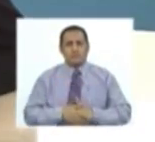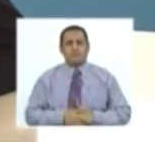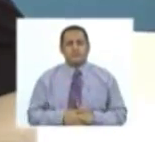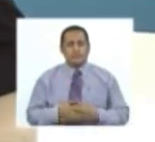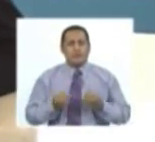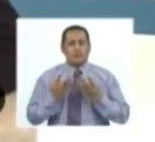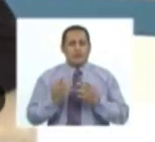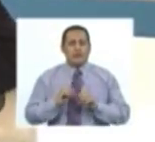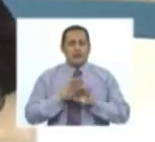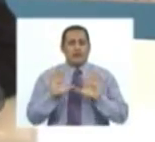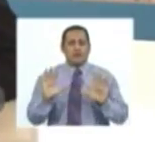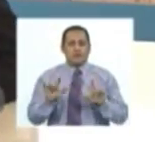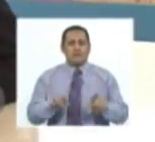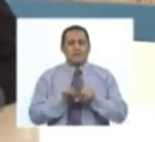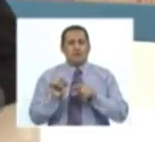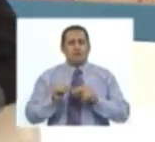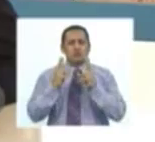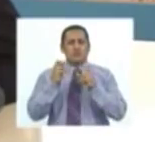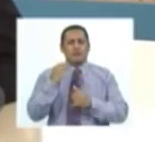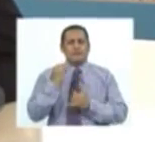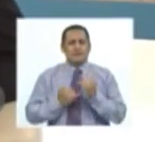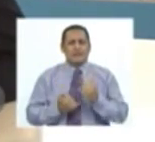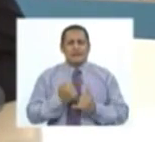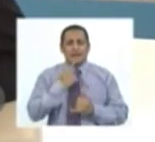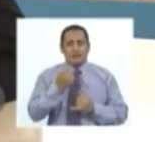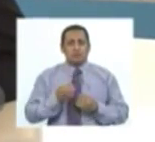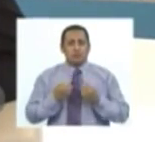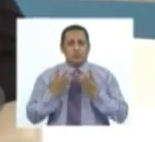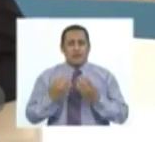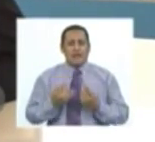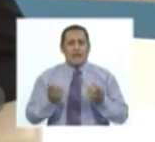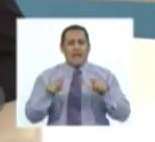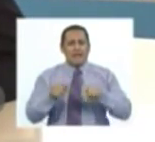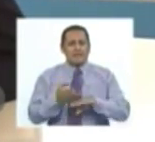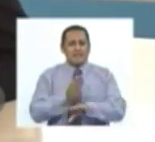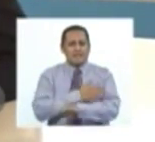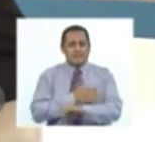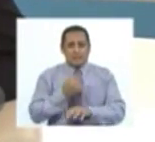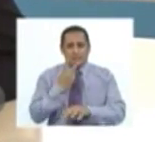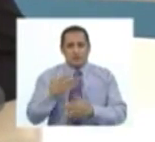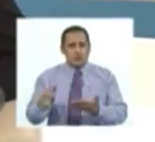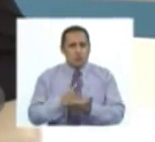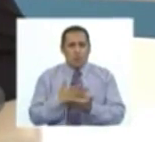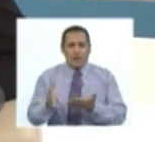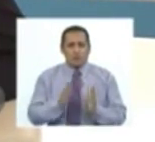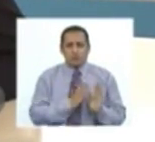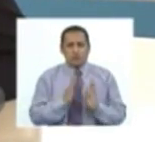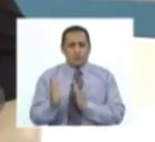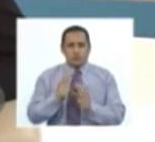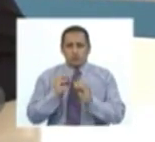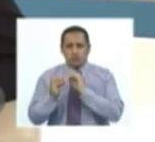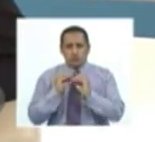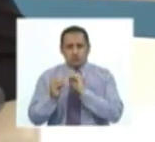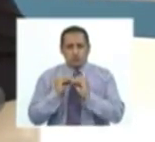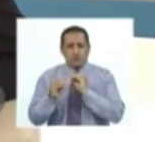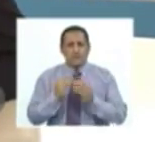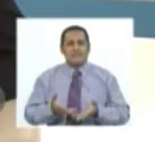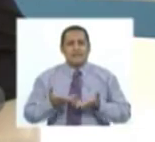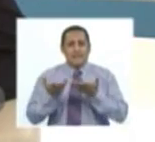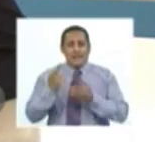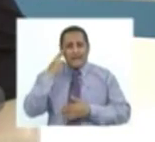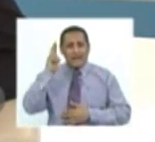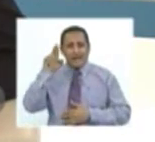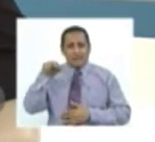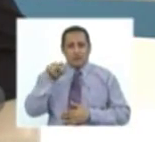Claro, y hay un tema final ya, que es muy bien, una vez que se detecta que no ha habido ese procedimiento deliberativo, se le da la razón a la persona,